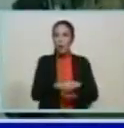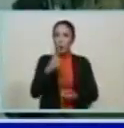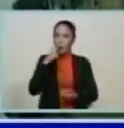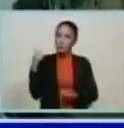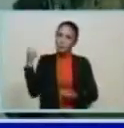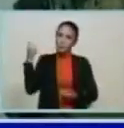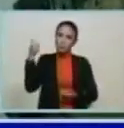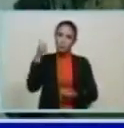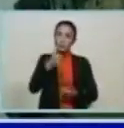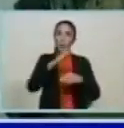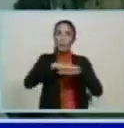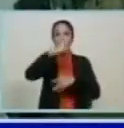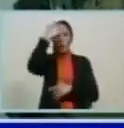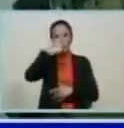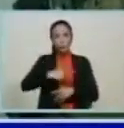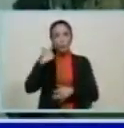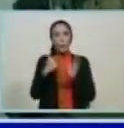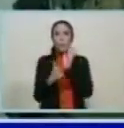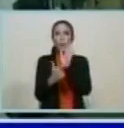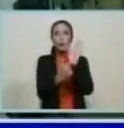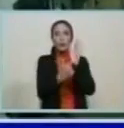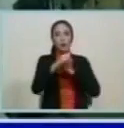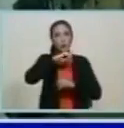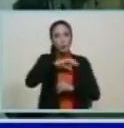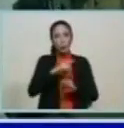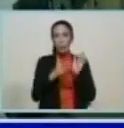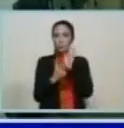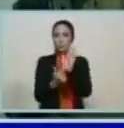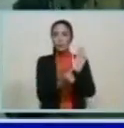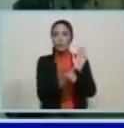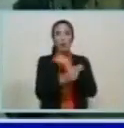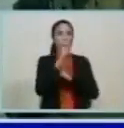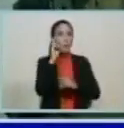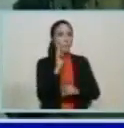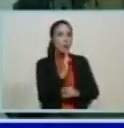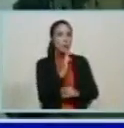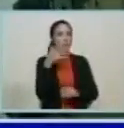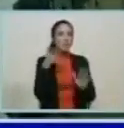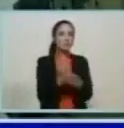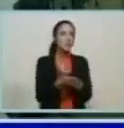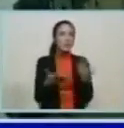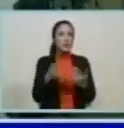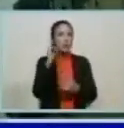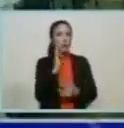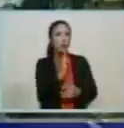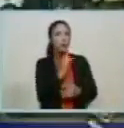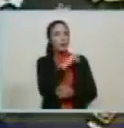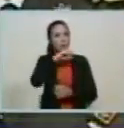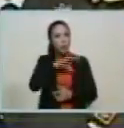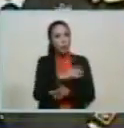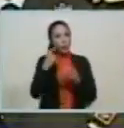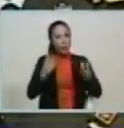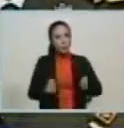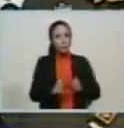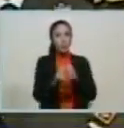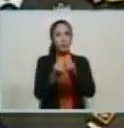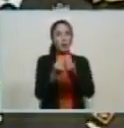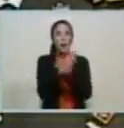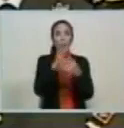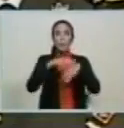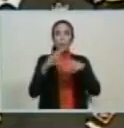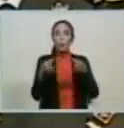porque somos la historia, porque Bolívar es la historia, porque la Armada